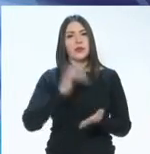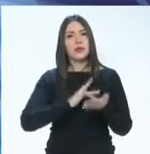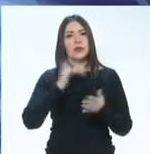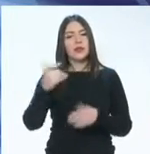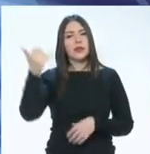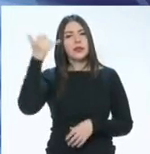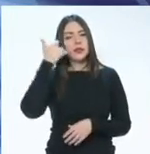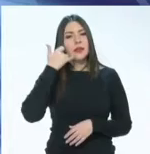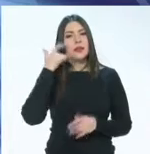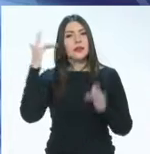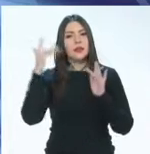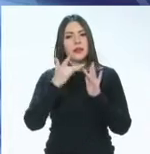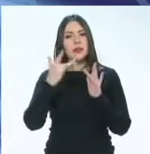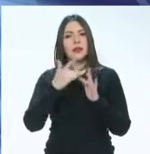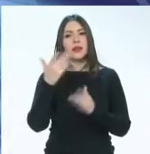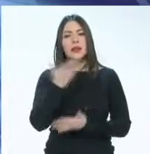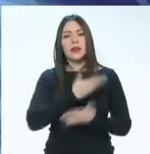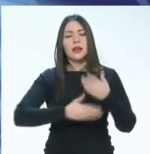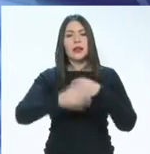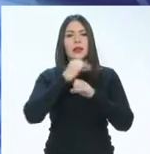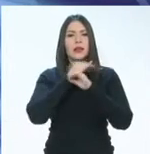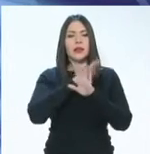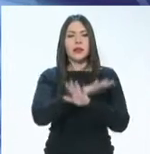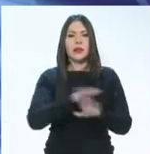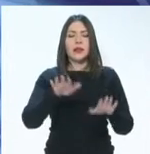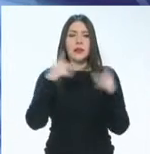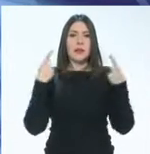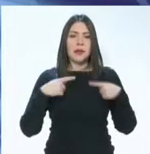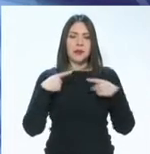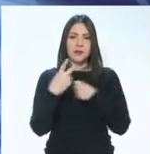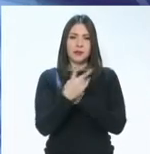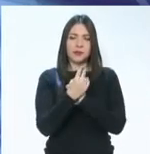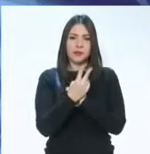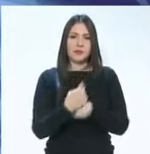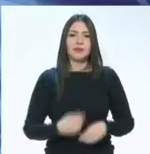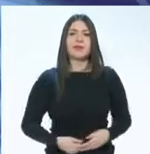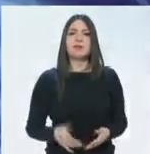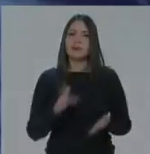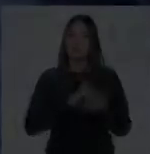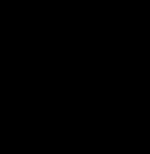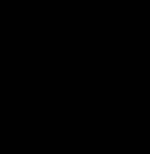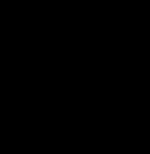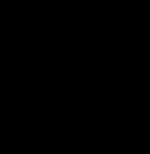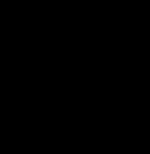supuesto compartir información con nuestro auditorio. Gracias por su atención y que tenga un buen día. Igualmente para usted.